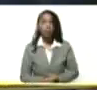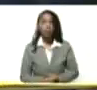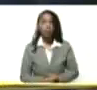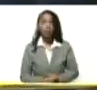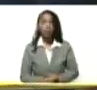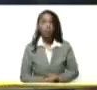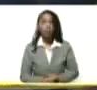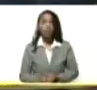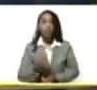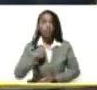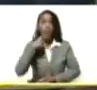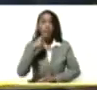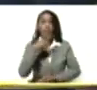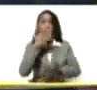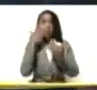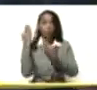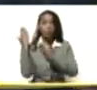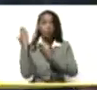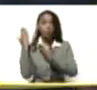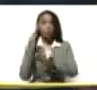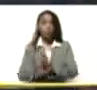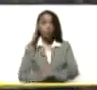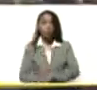les estaba diciendo